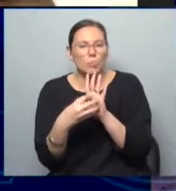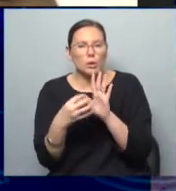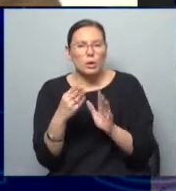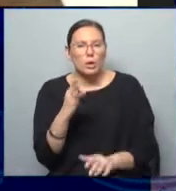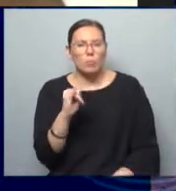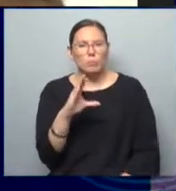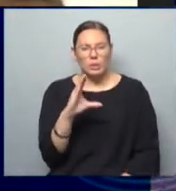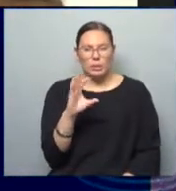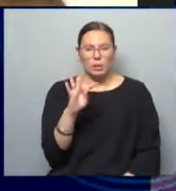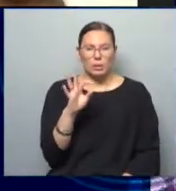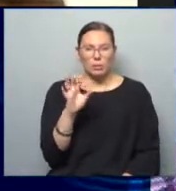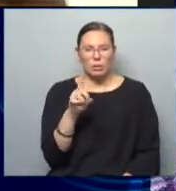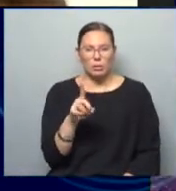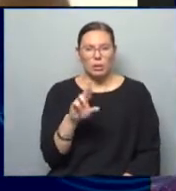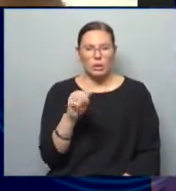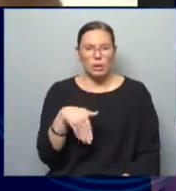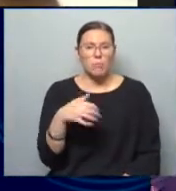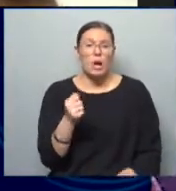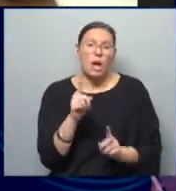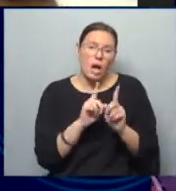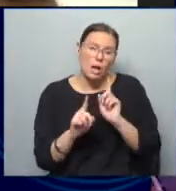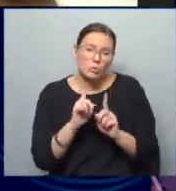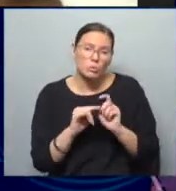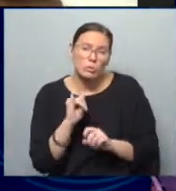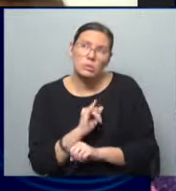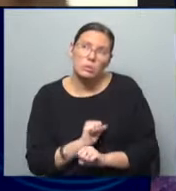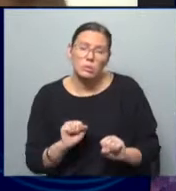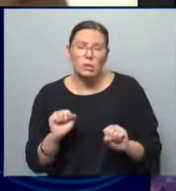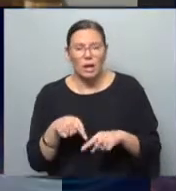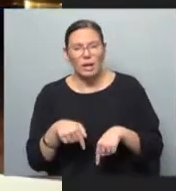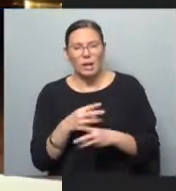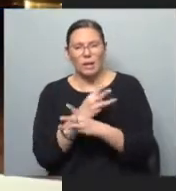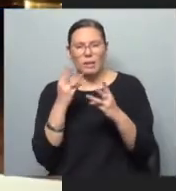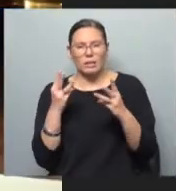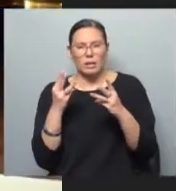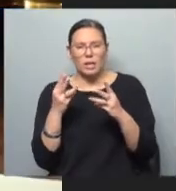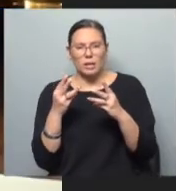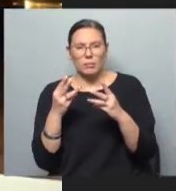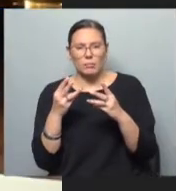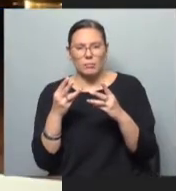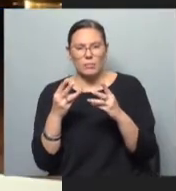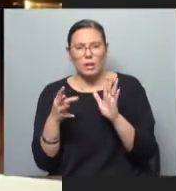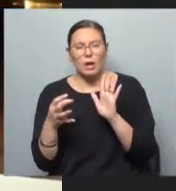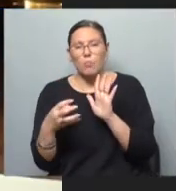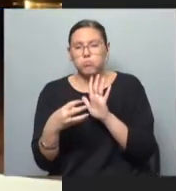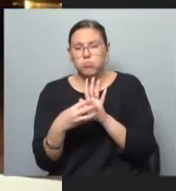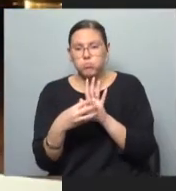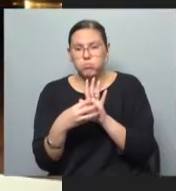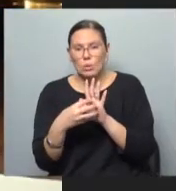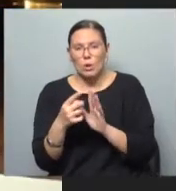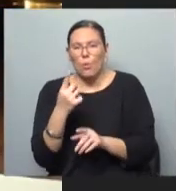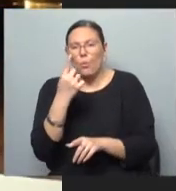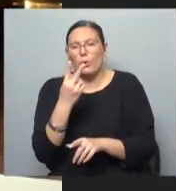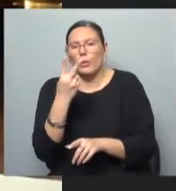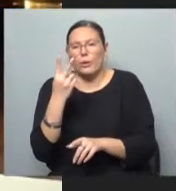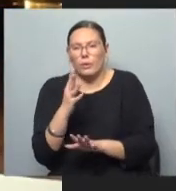es kanji, pero no sé. Caracteres. Sí, pues, acá en general en español es caracteres. No, apenas uno o dos